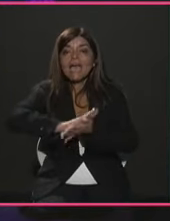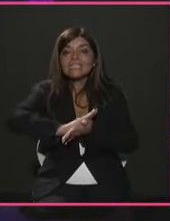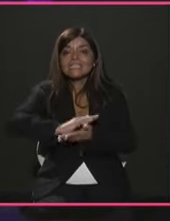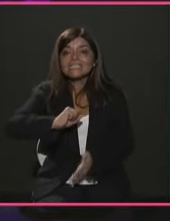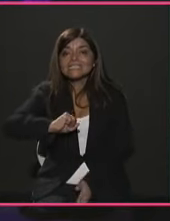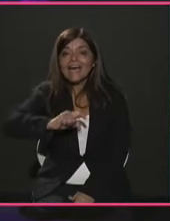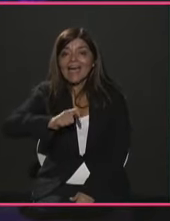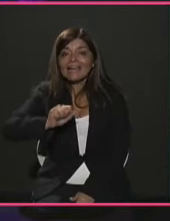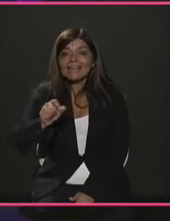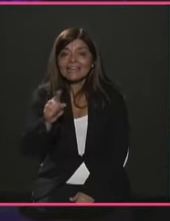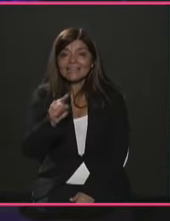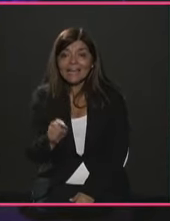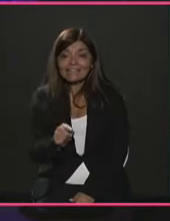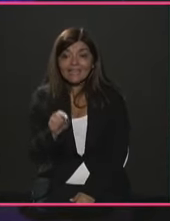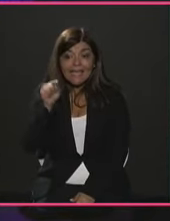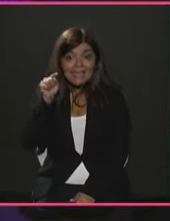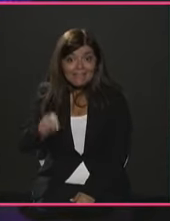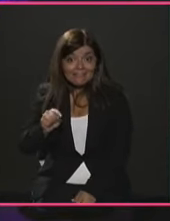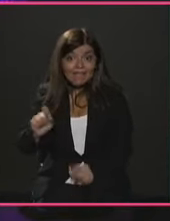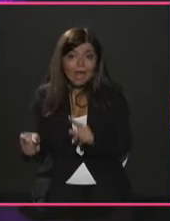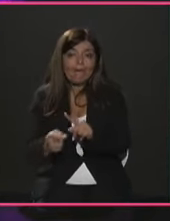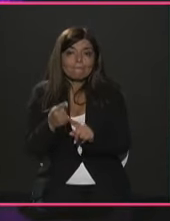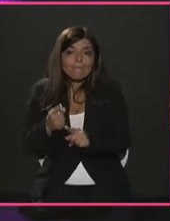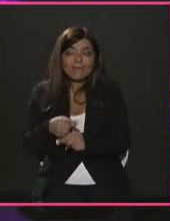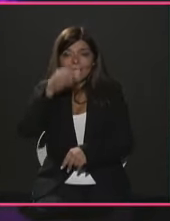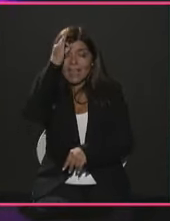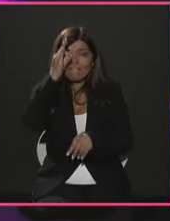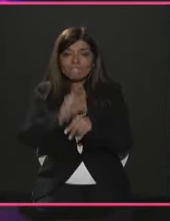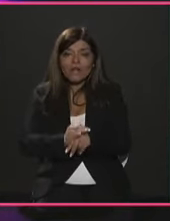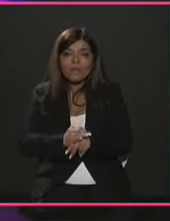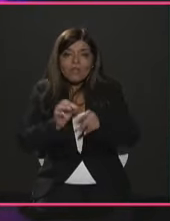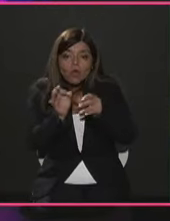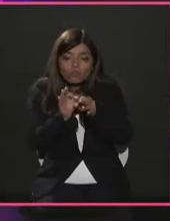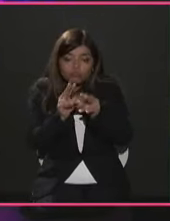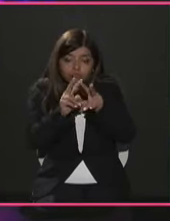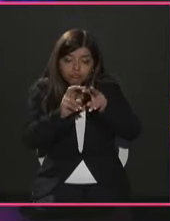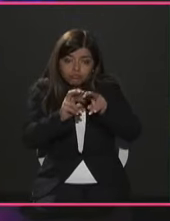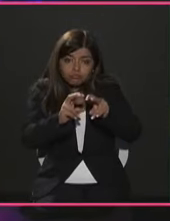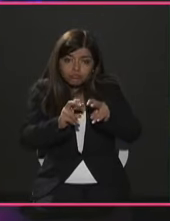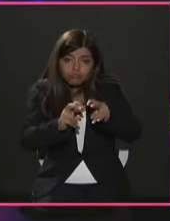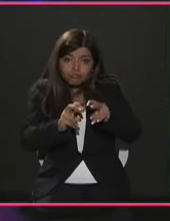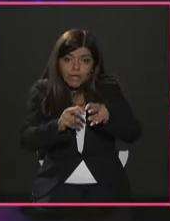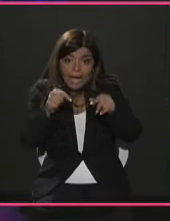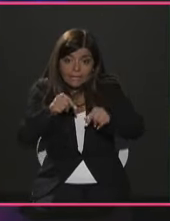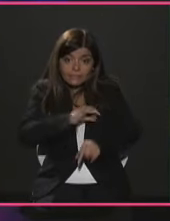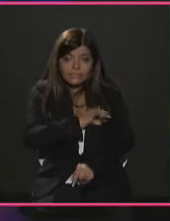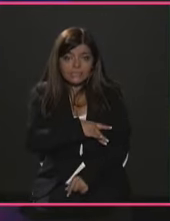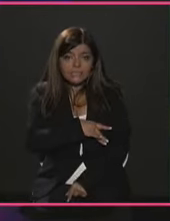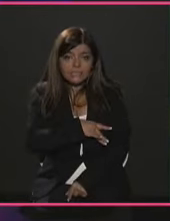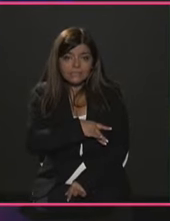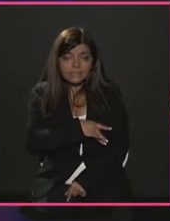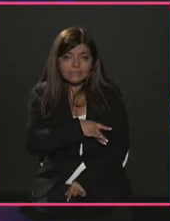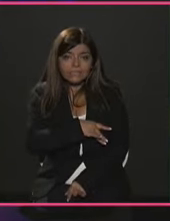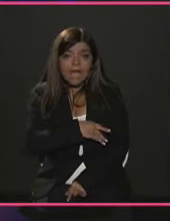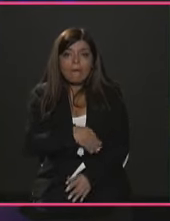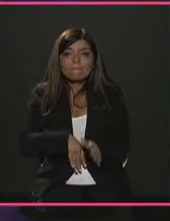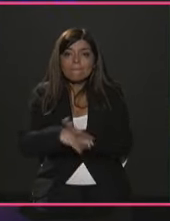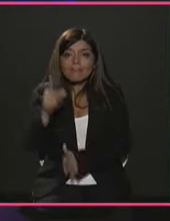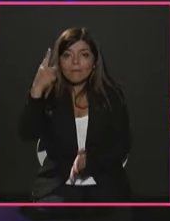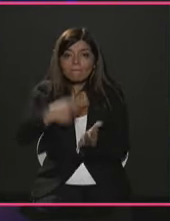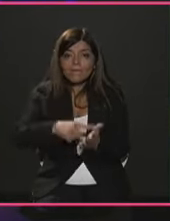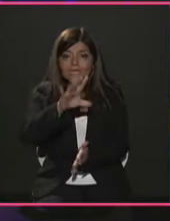ustedes no lo saben pero es la primera enfermedad parasitaria con un parásito en chile hay más de